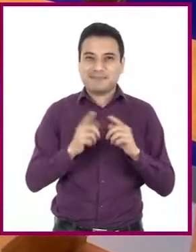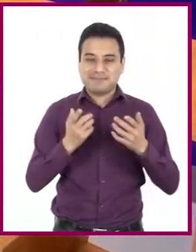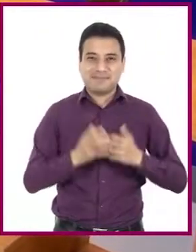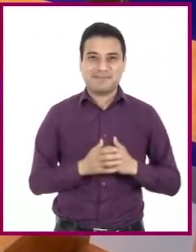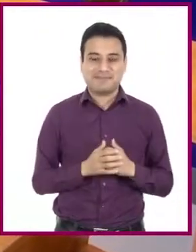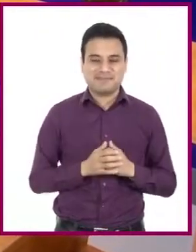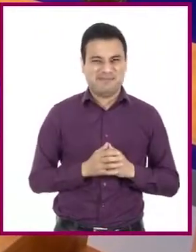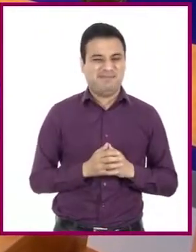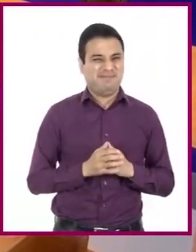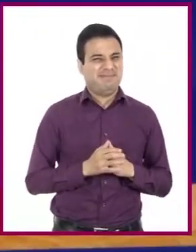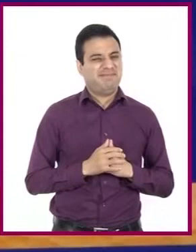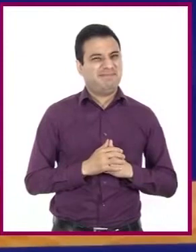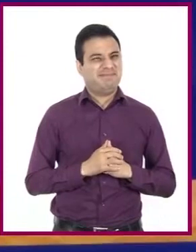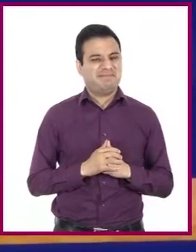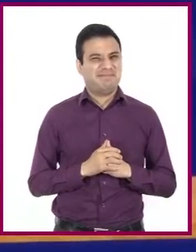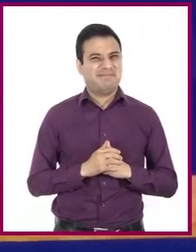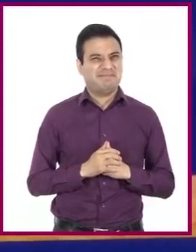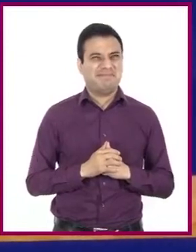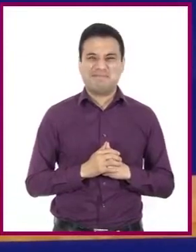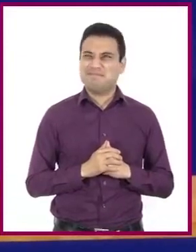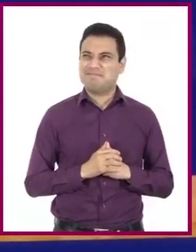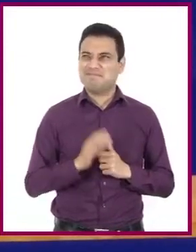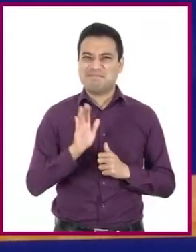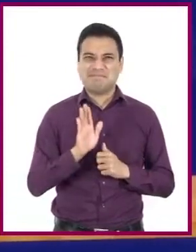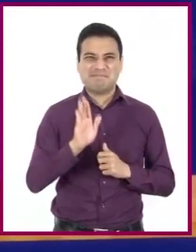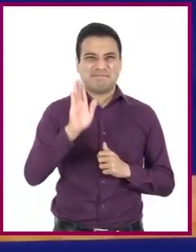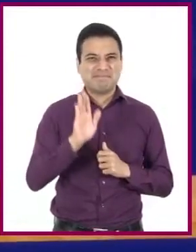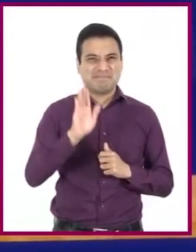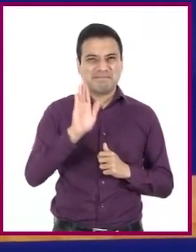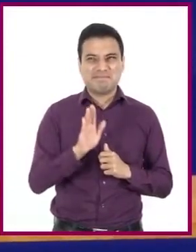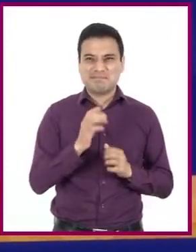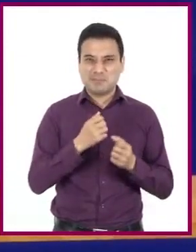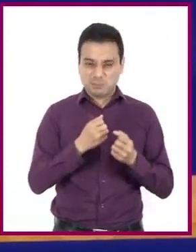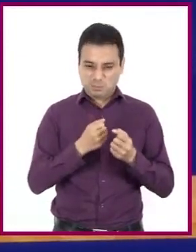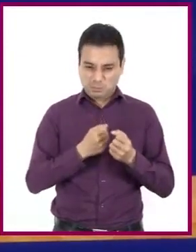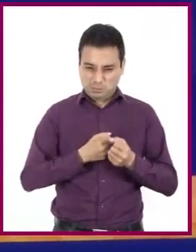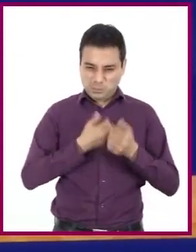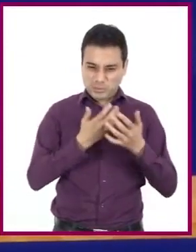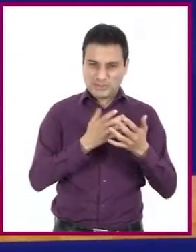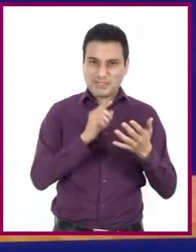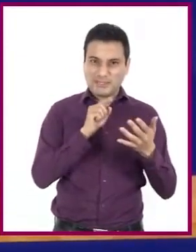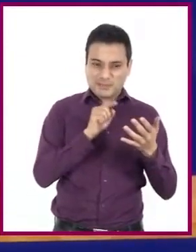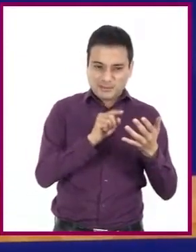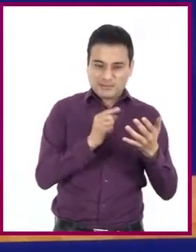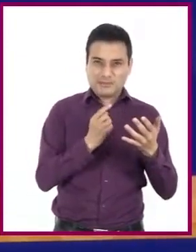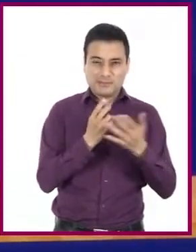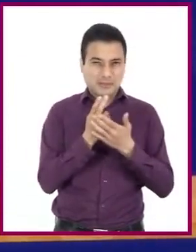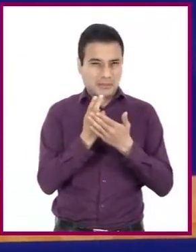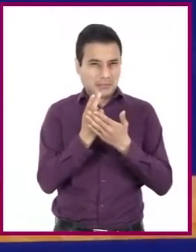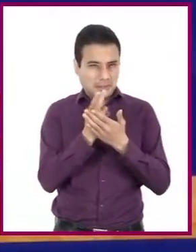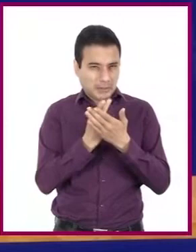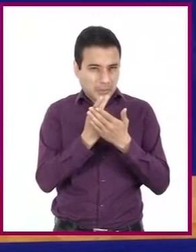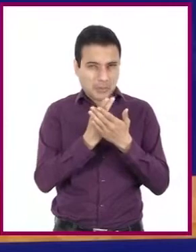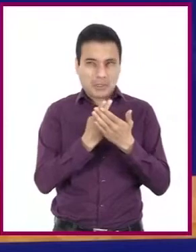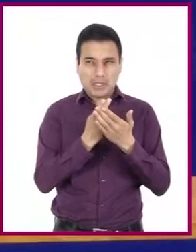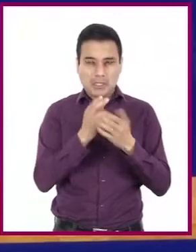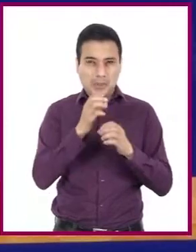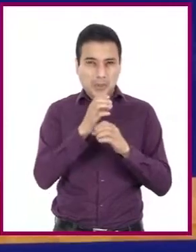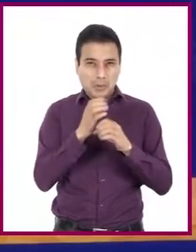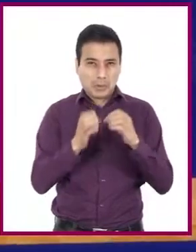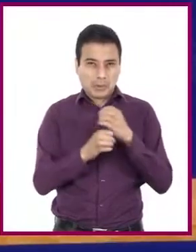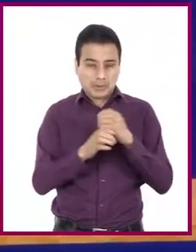Eso suena como si la poesía estuviera relacionada con los dibujos y con los